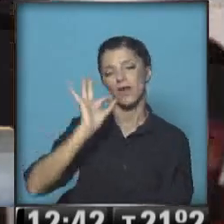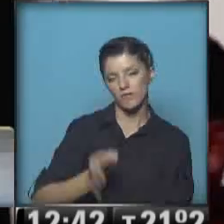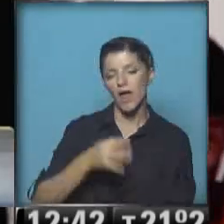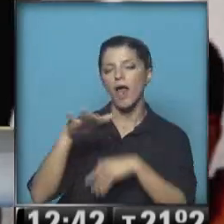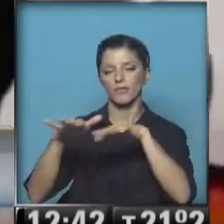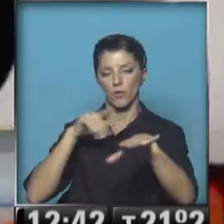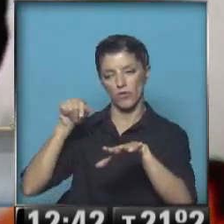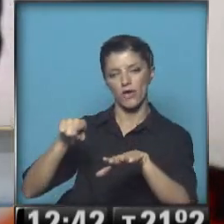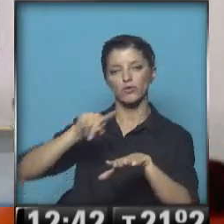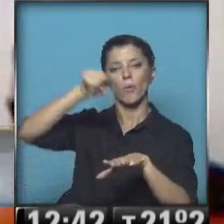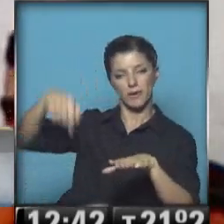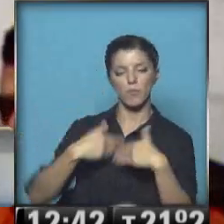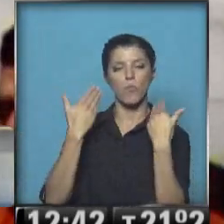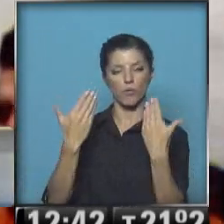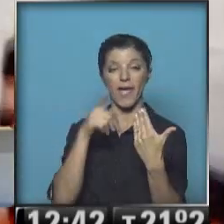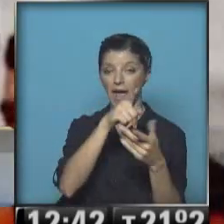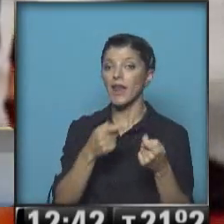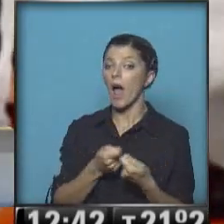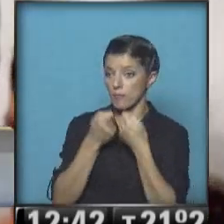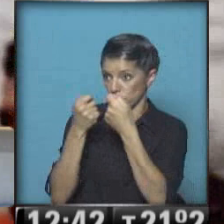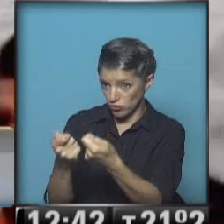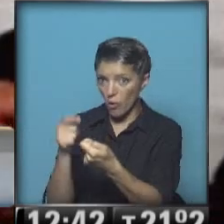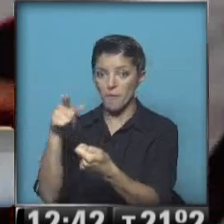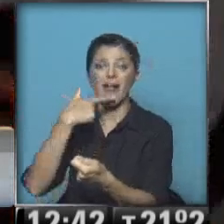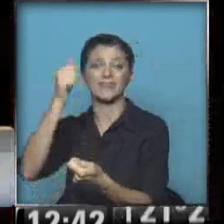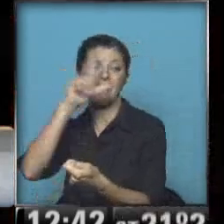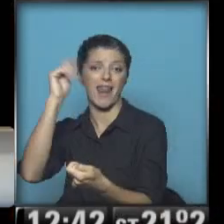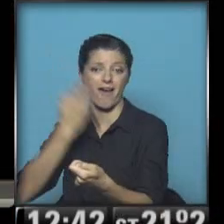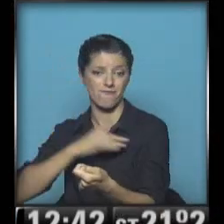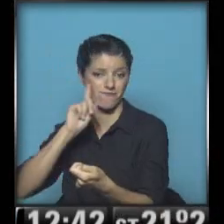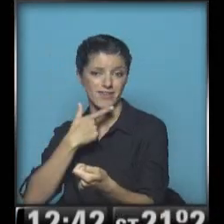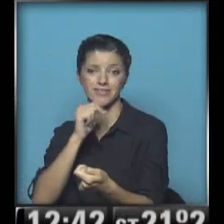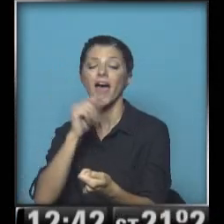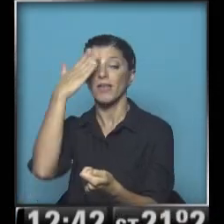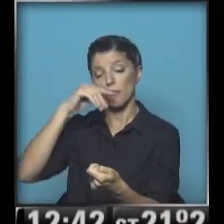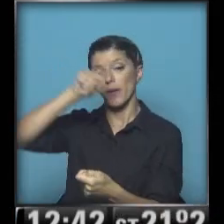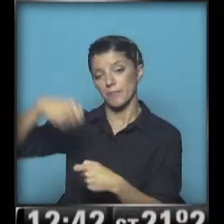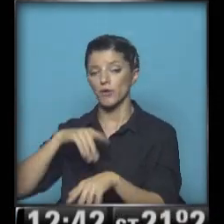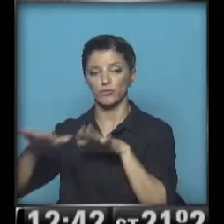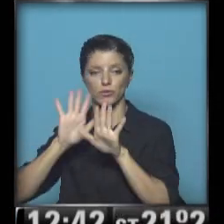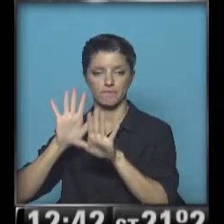consecuencias colaboró para fortalecer a los alfistas y permitió que